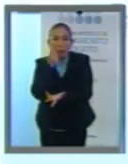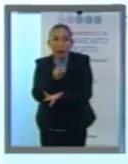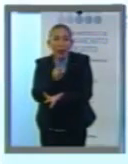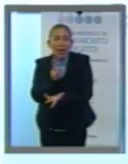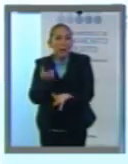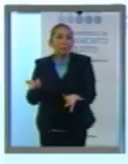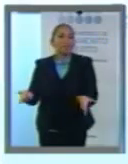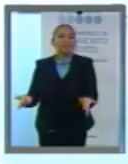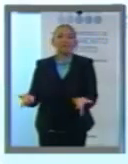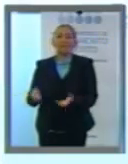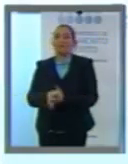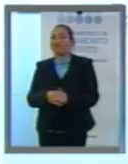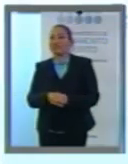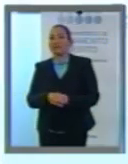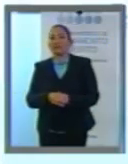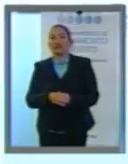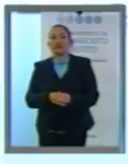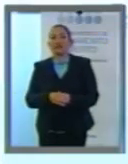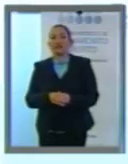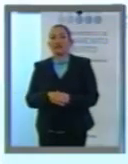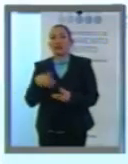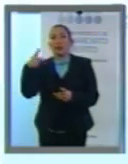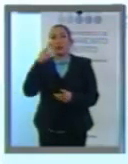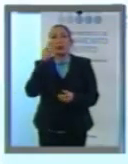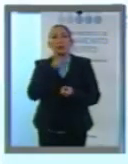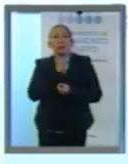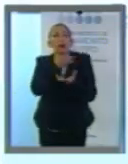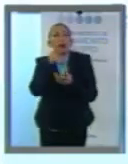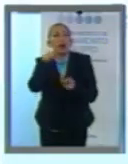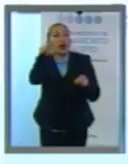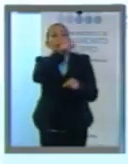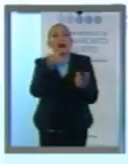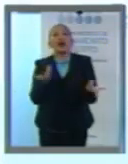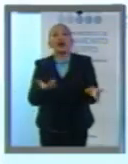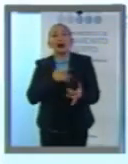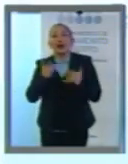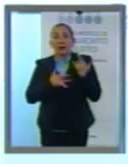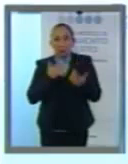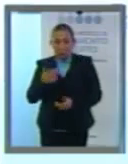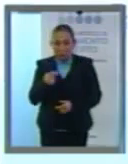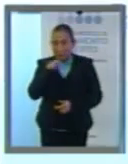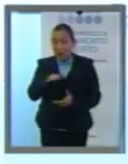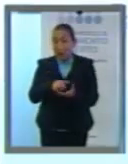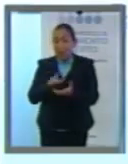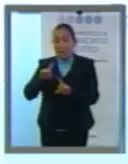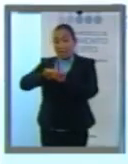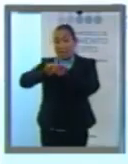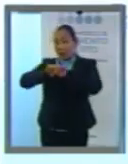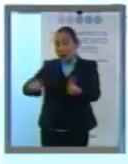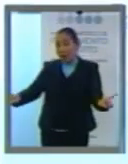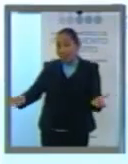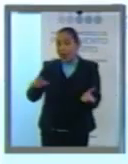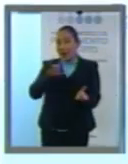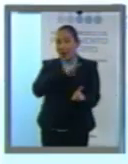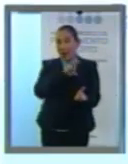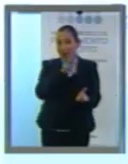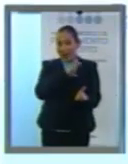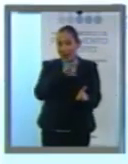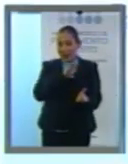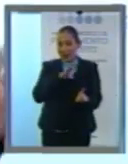para encontrar sus reacciones, es que la gran diferencia que va a